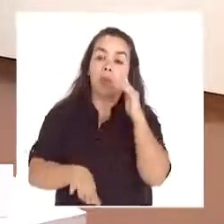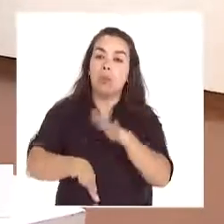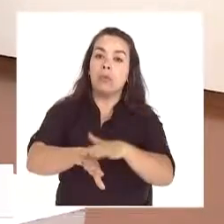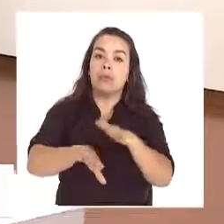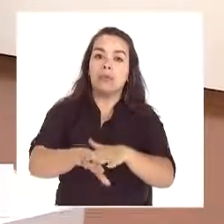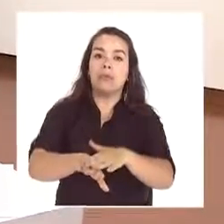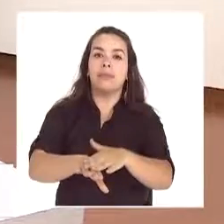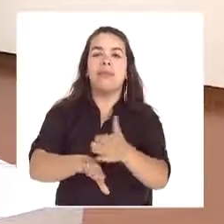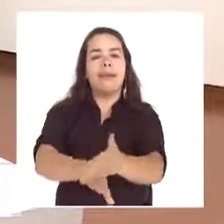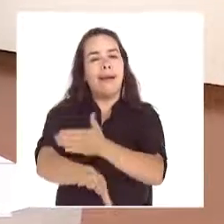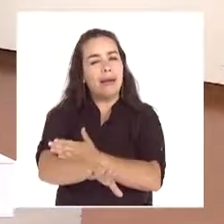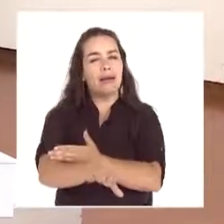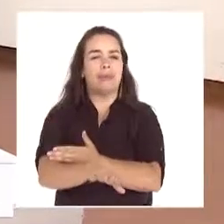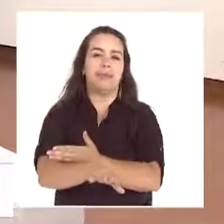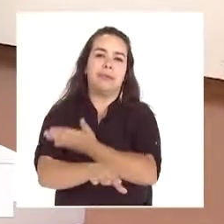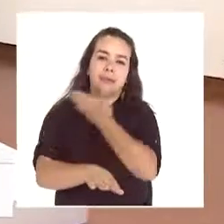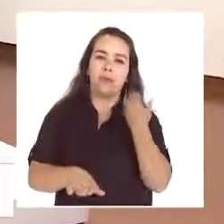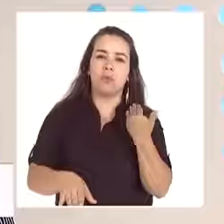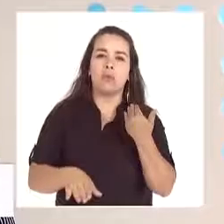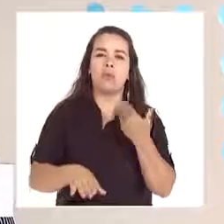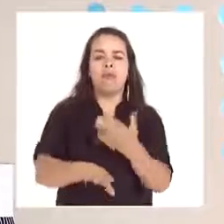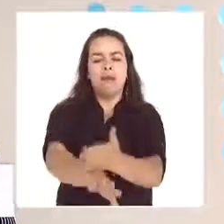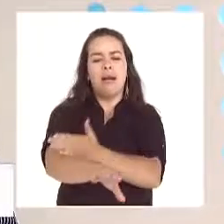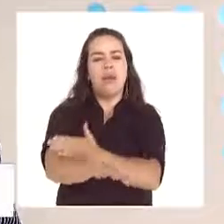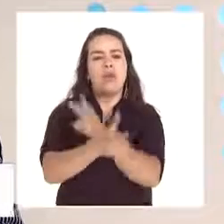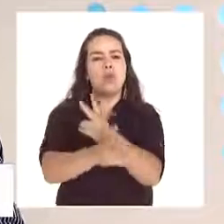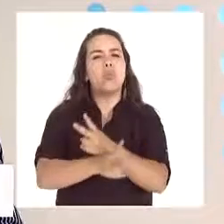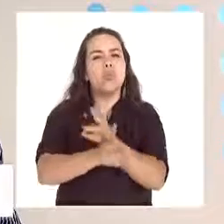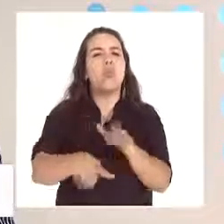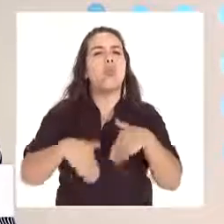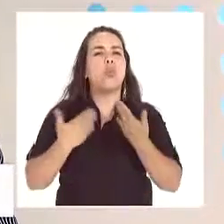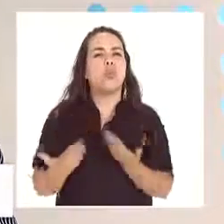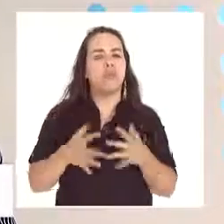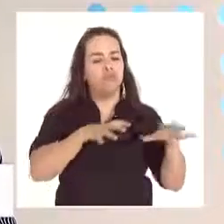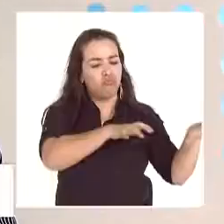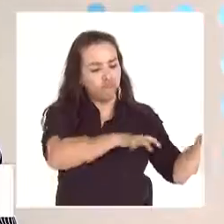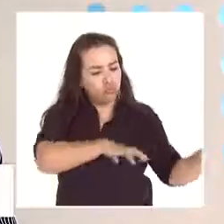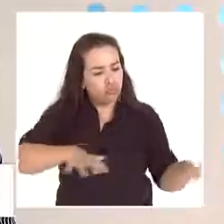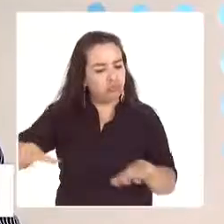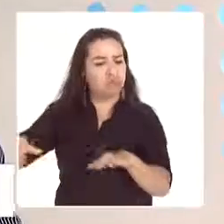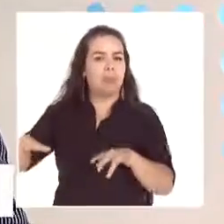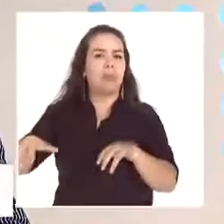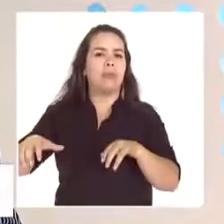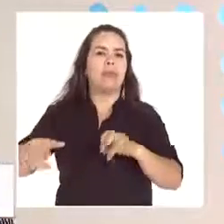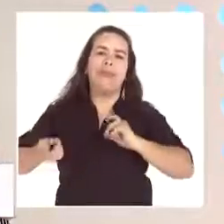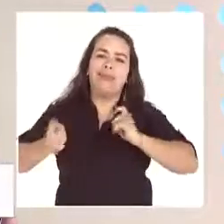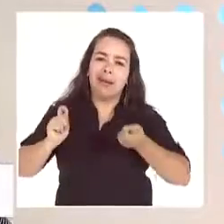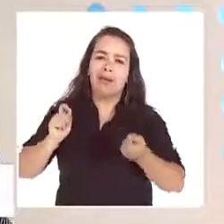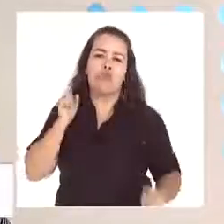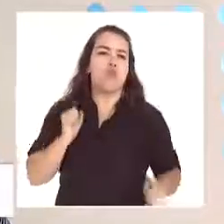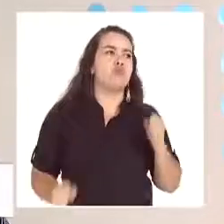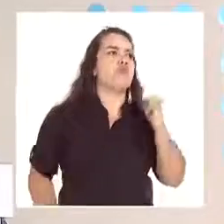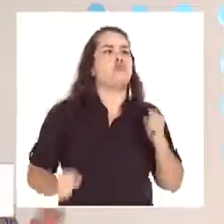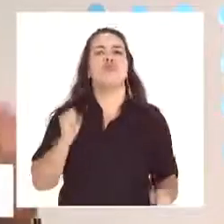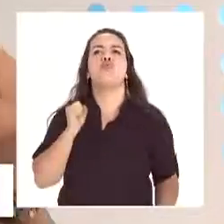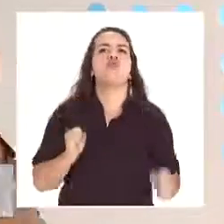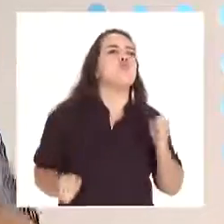enfermedad cardiovascular. Y la prevención se logra modificando los hábitos de vida, haciendo